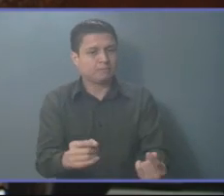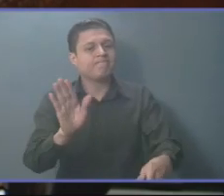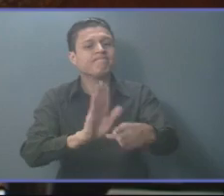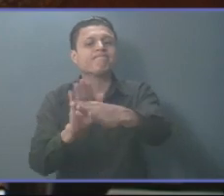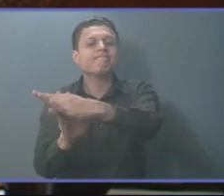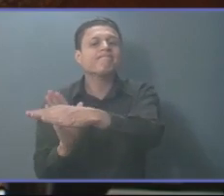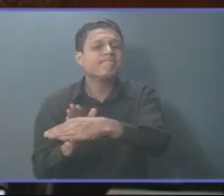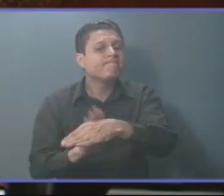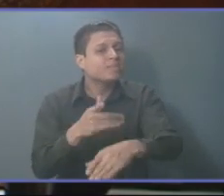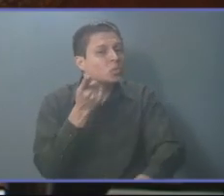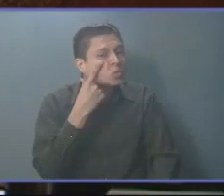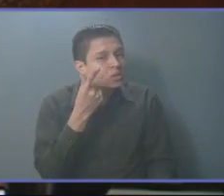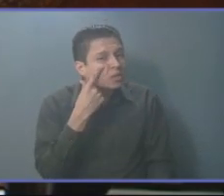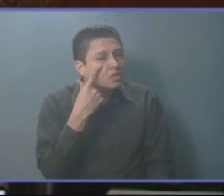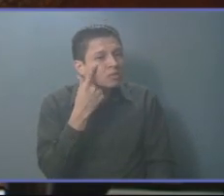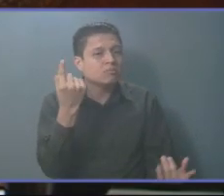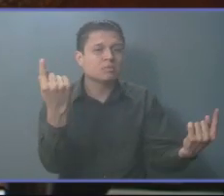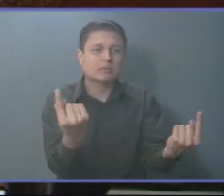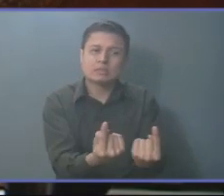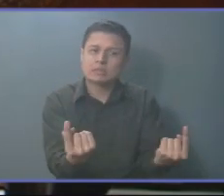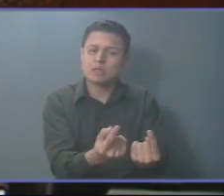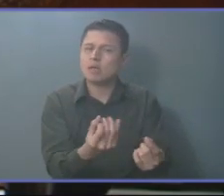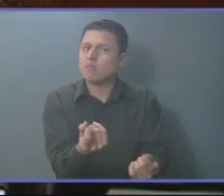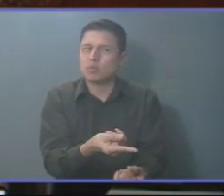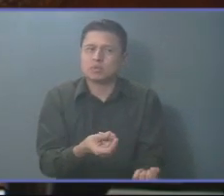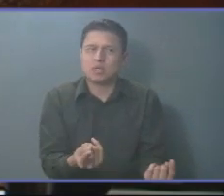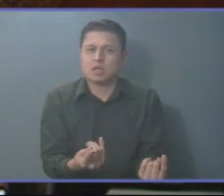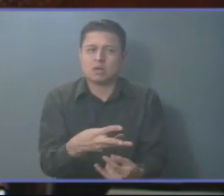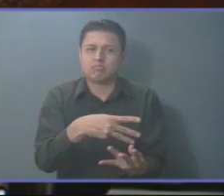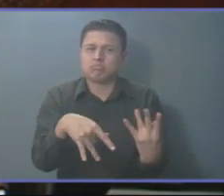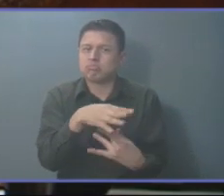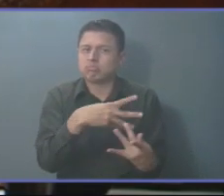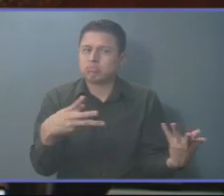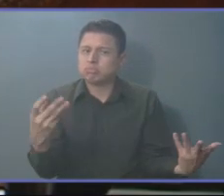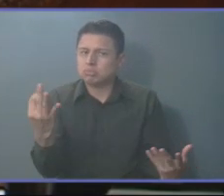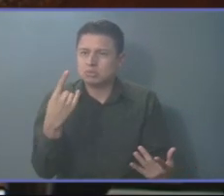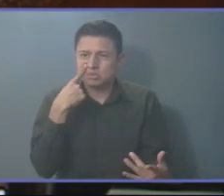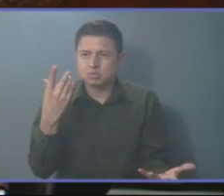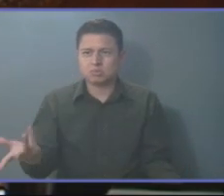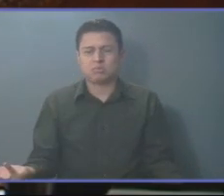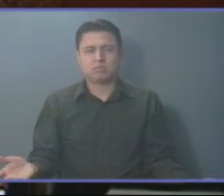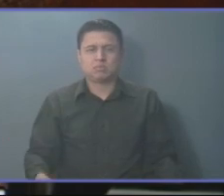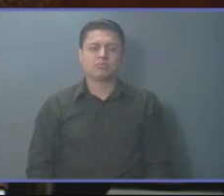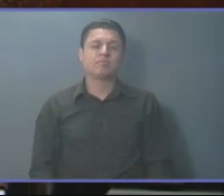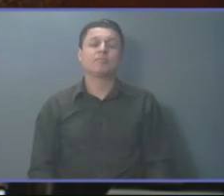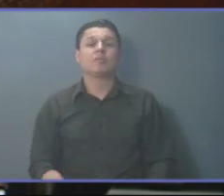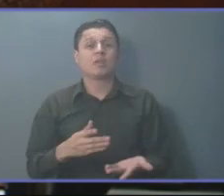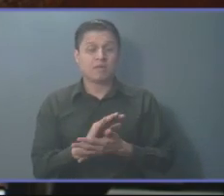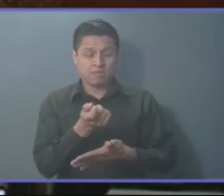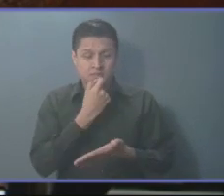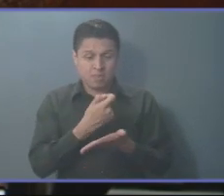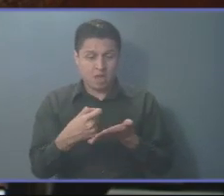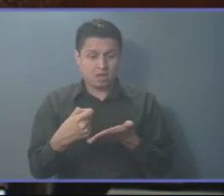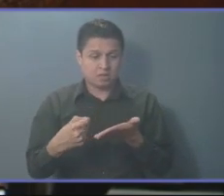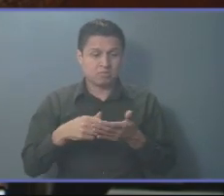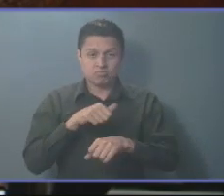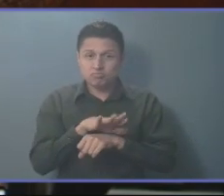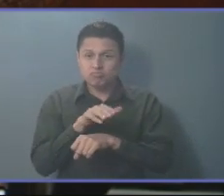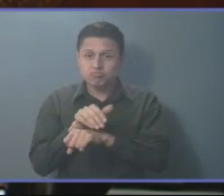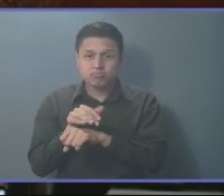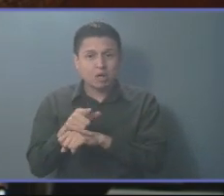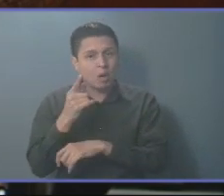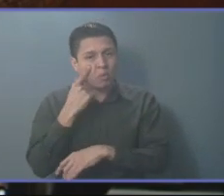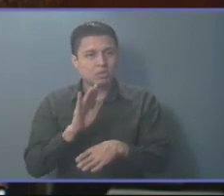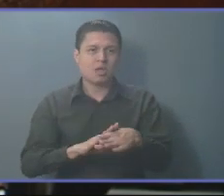ingresos y salidas debiendo evitar el uso de aparatos biométricos o por escrito que impliquen la concentración